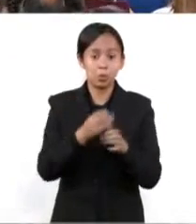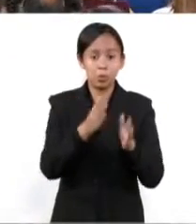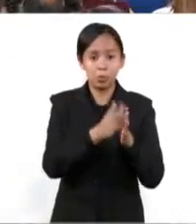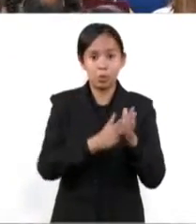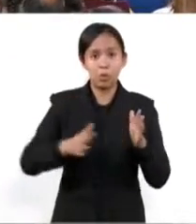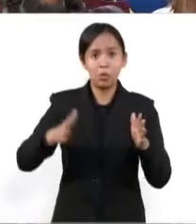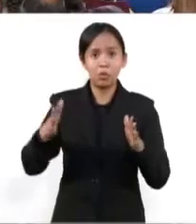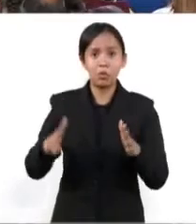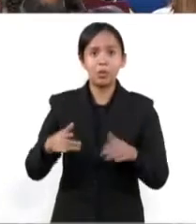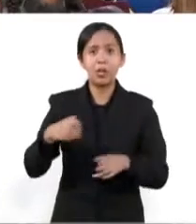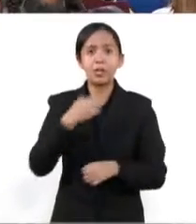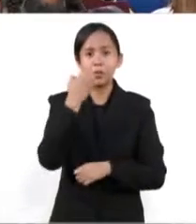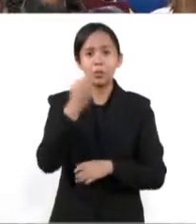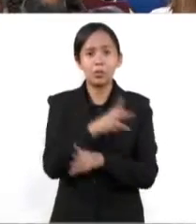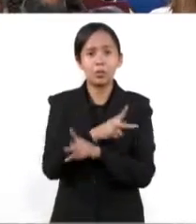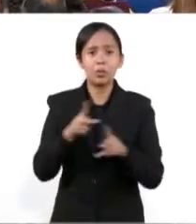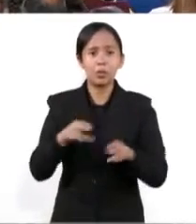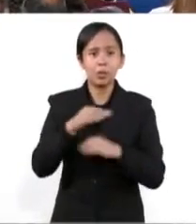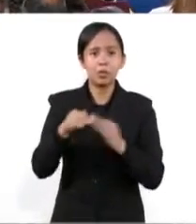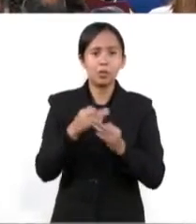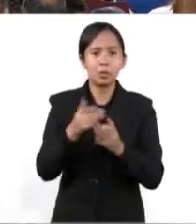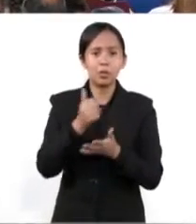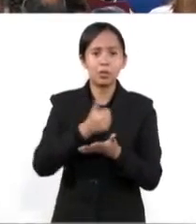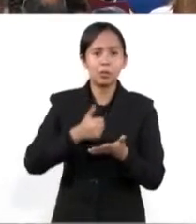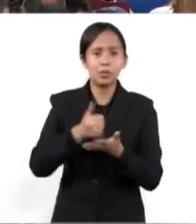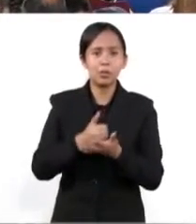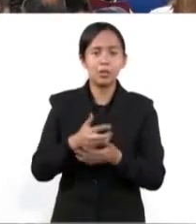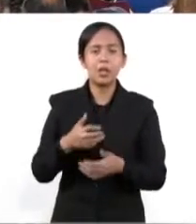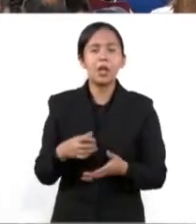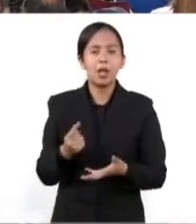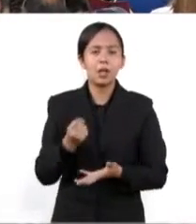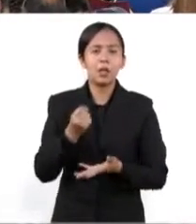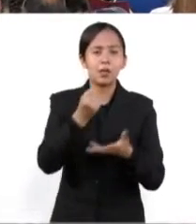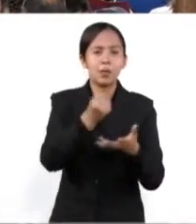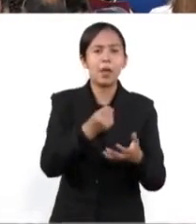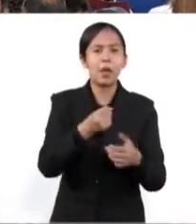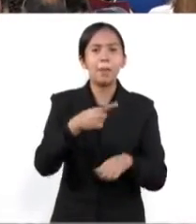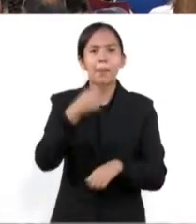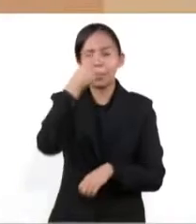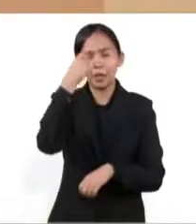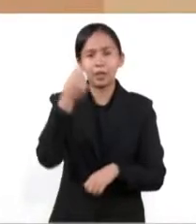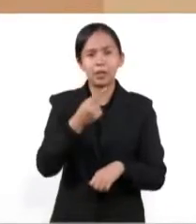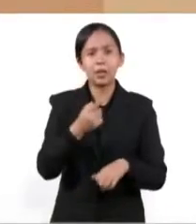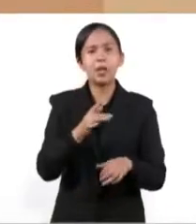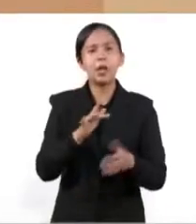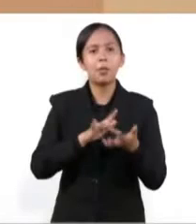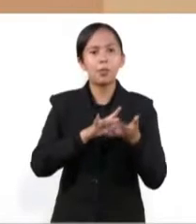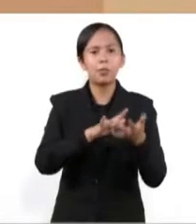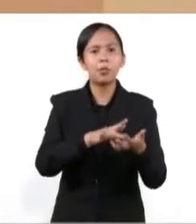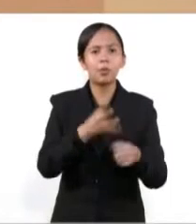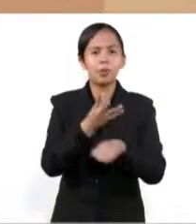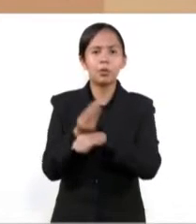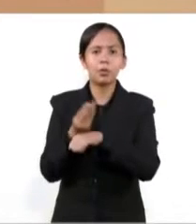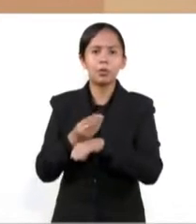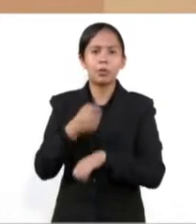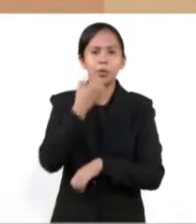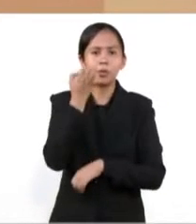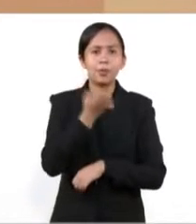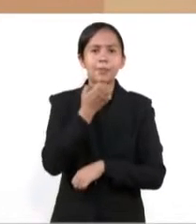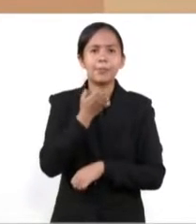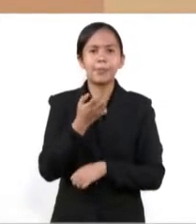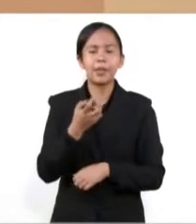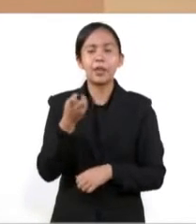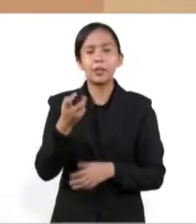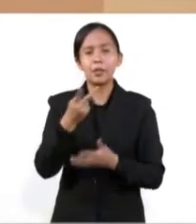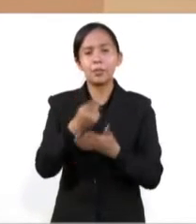escuelas públicas de la ciudad están recibiendo un apoyo para el mantenimiento de sus escuelas. Este